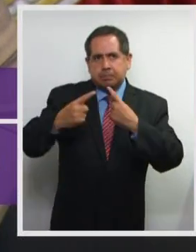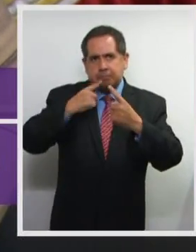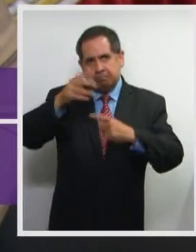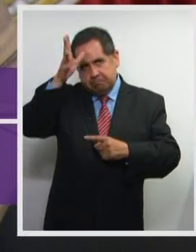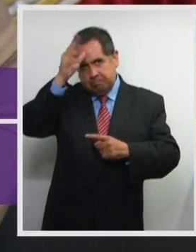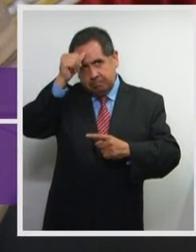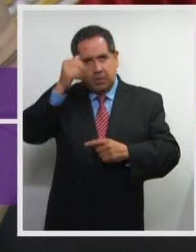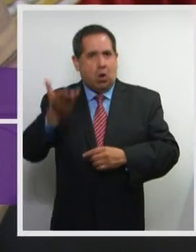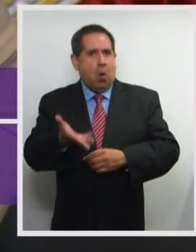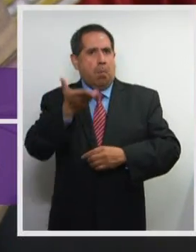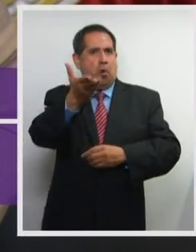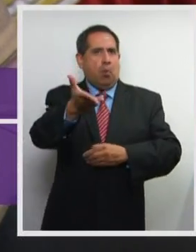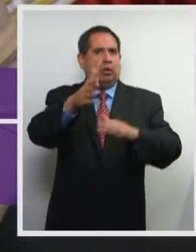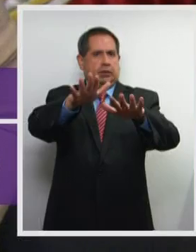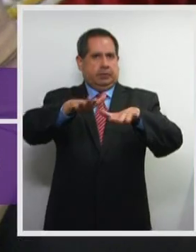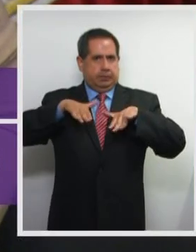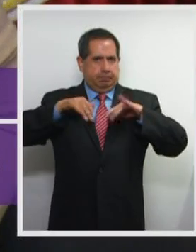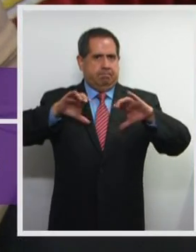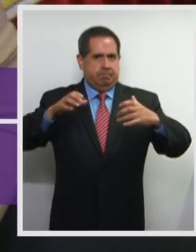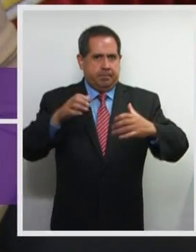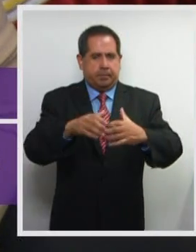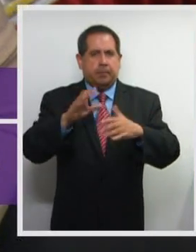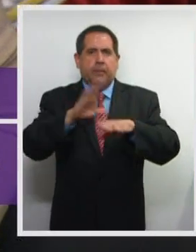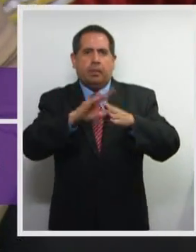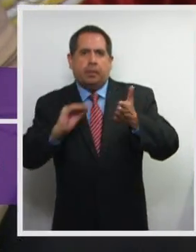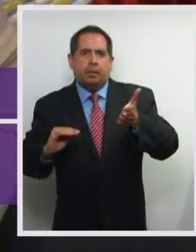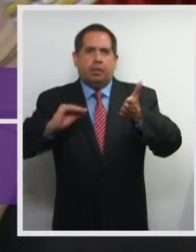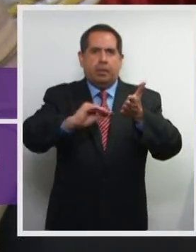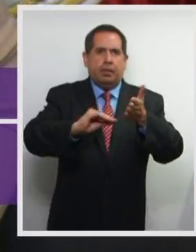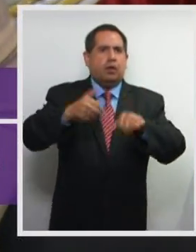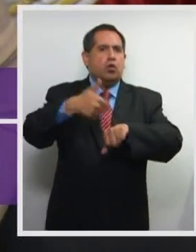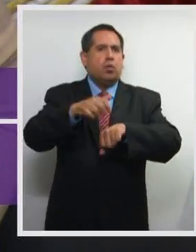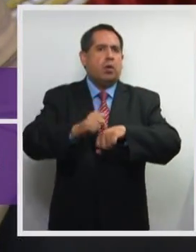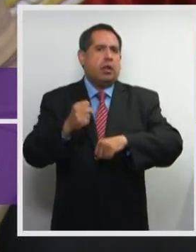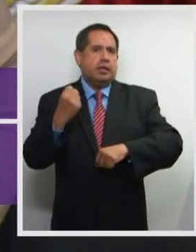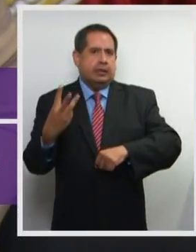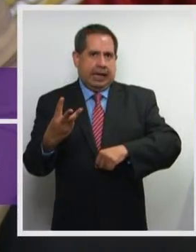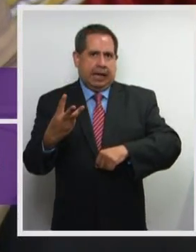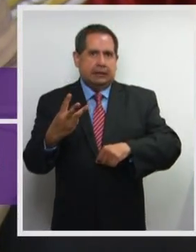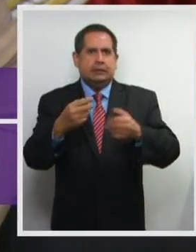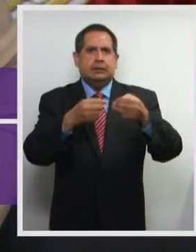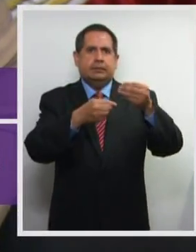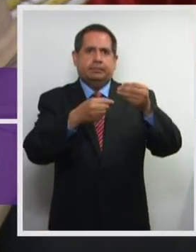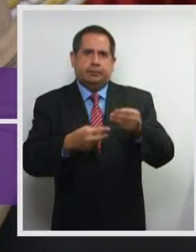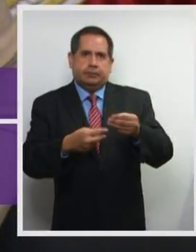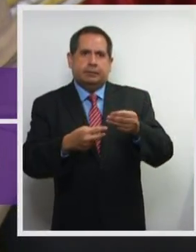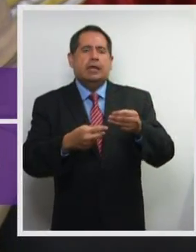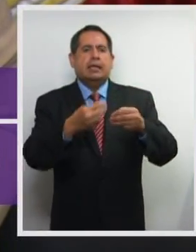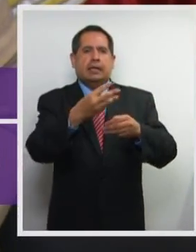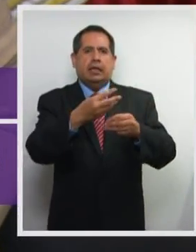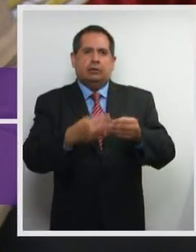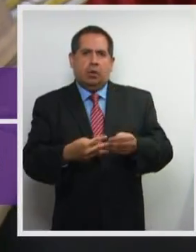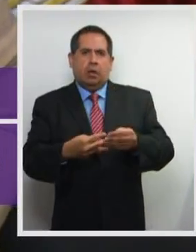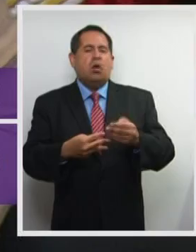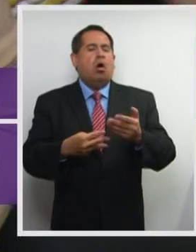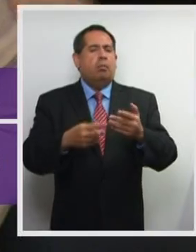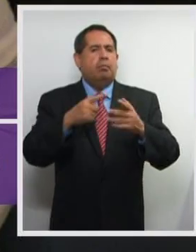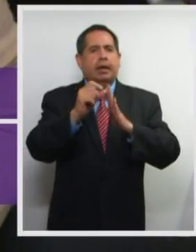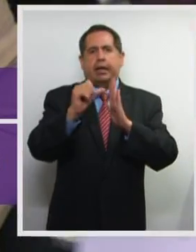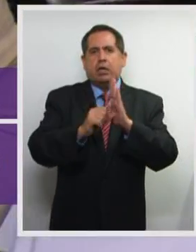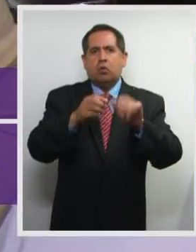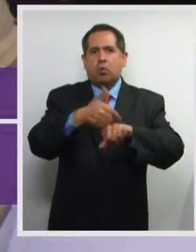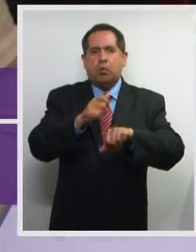se propone al Pleno la adición de un numeral 3, corriéndose los subsiguientes del